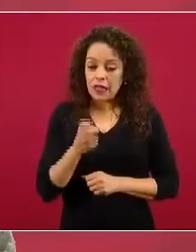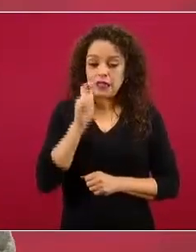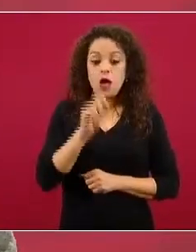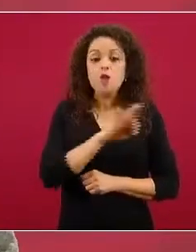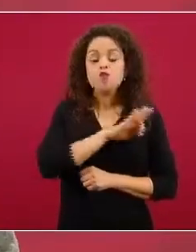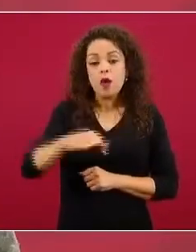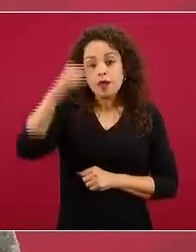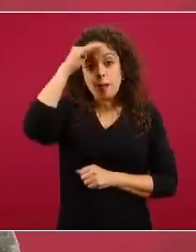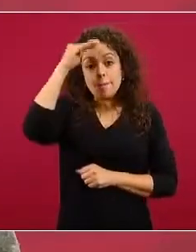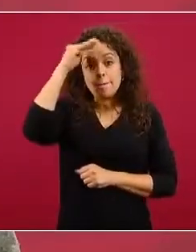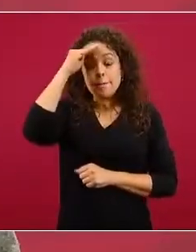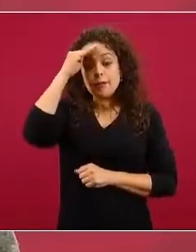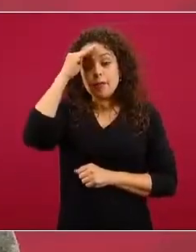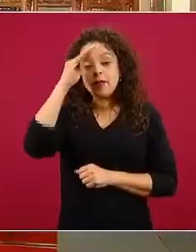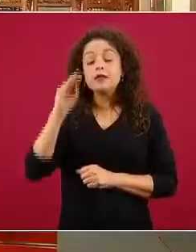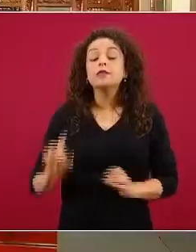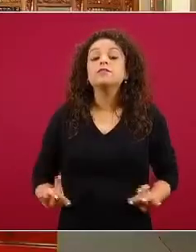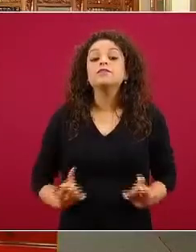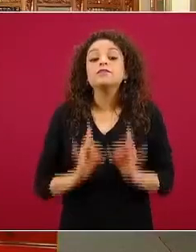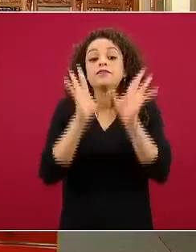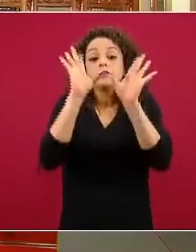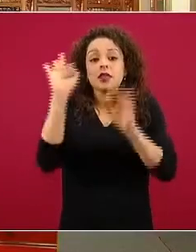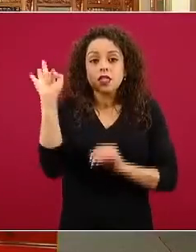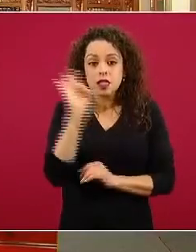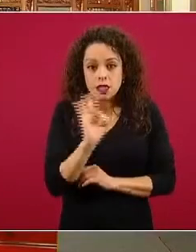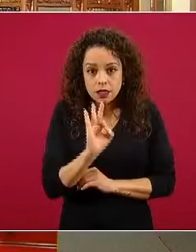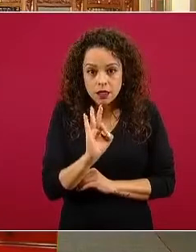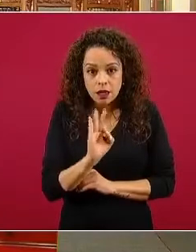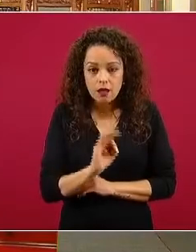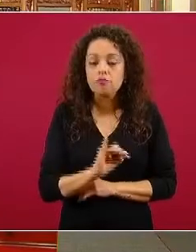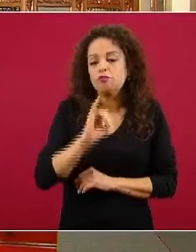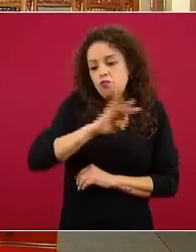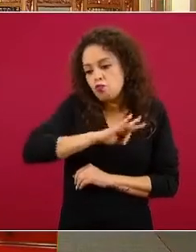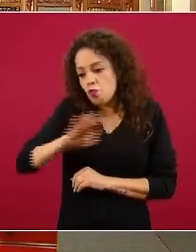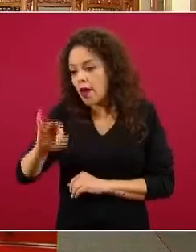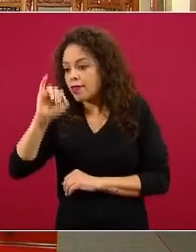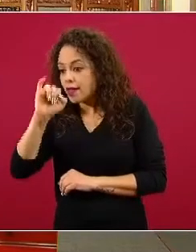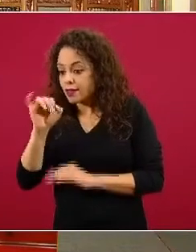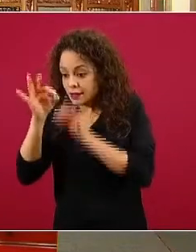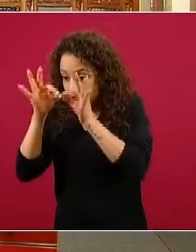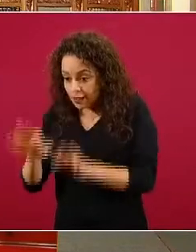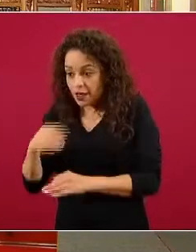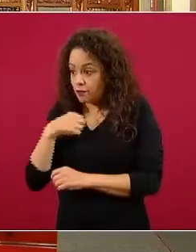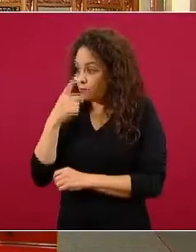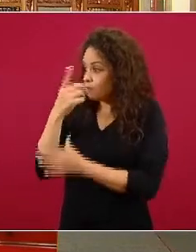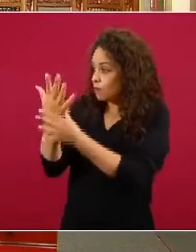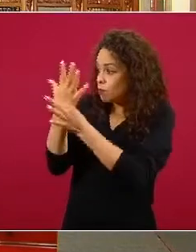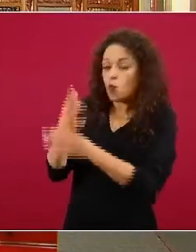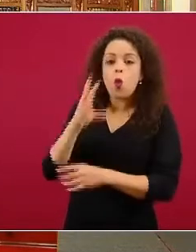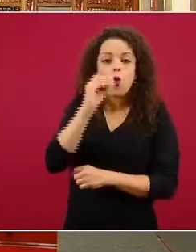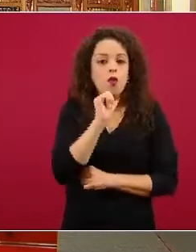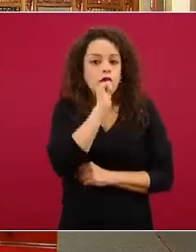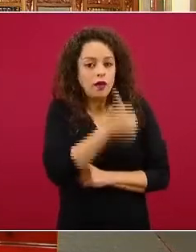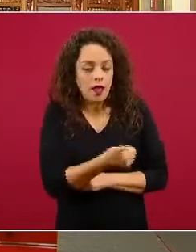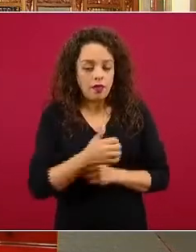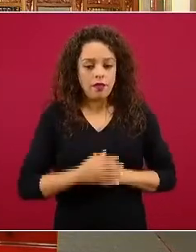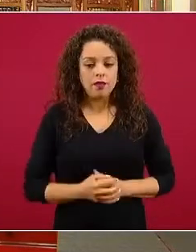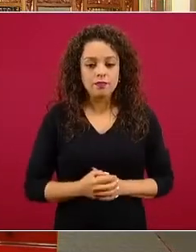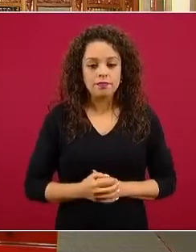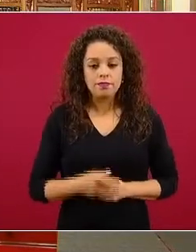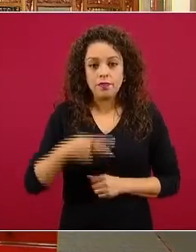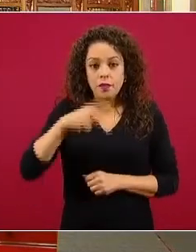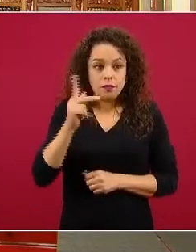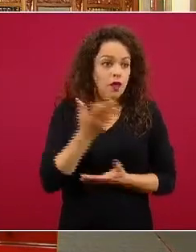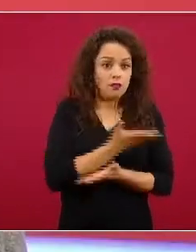y dependiendo de lo que ocurra, puede o no concretarse. Aquí apelo a su memoria, a la de ustedes aquí, a la de